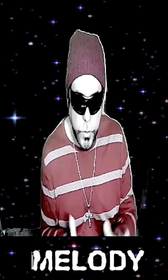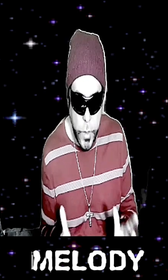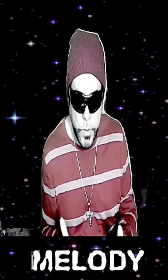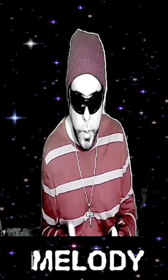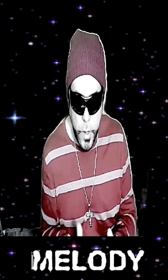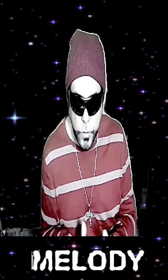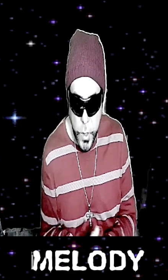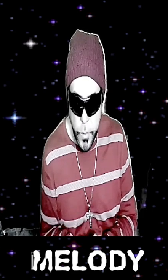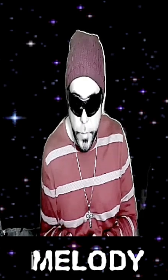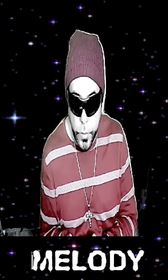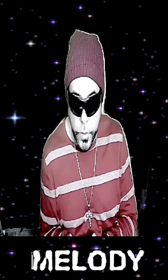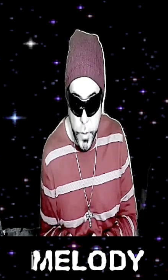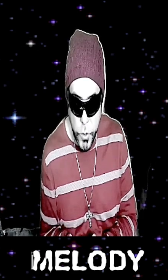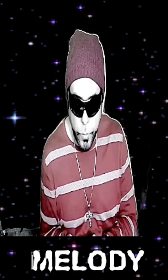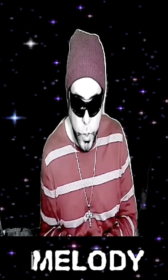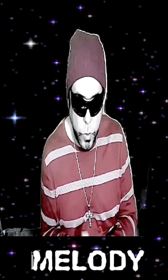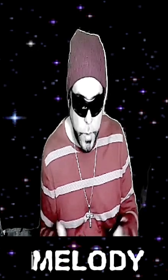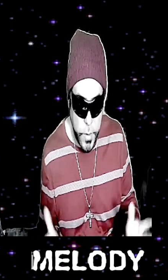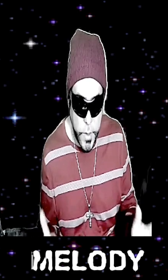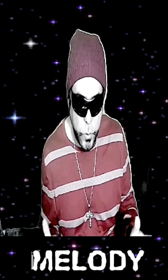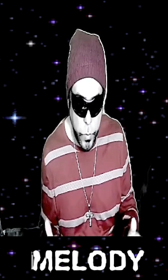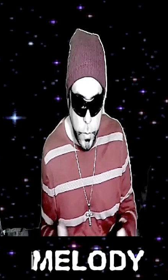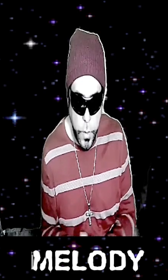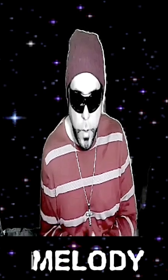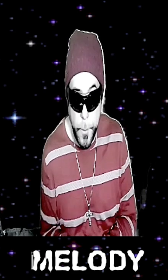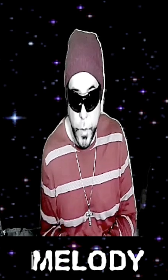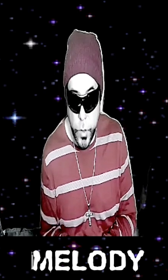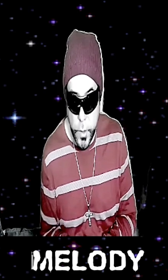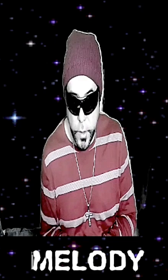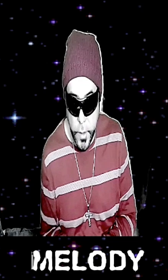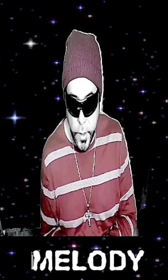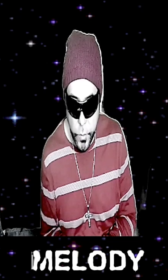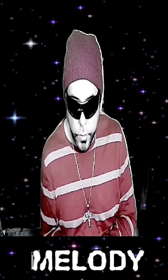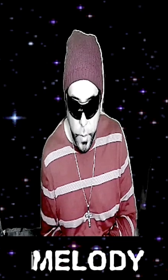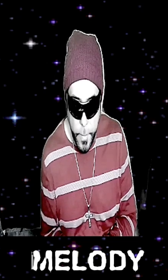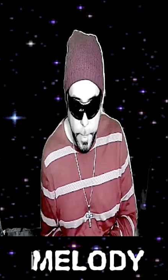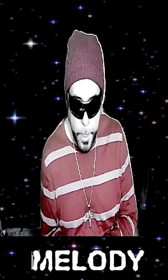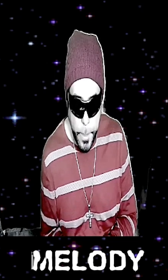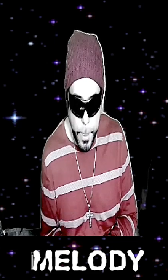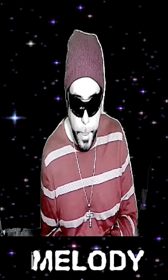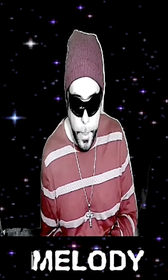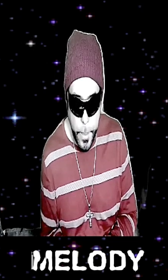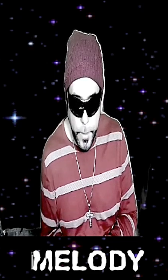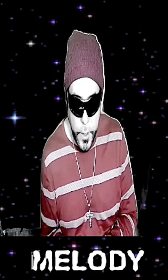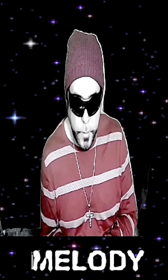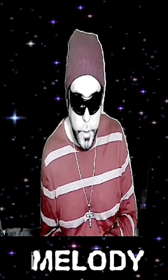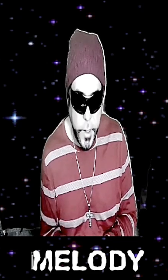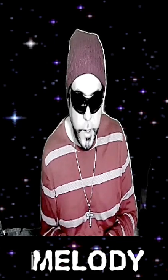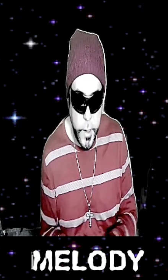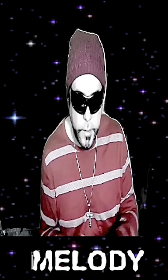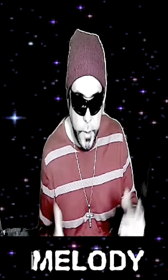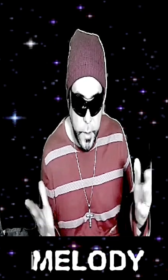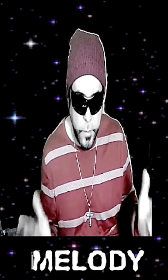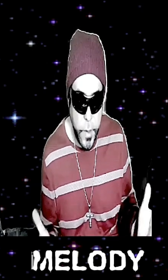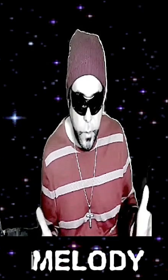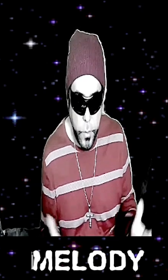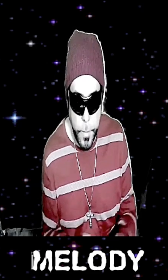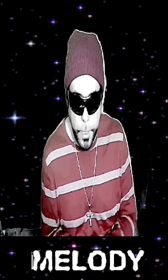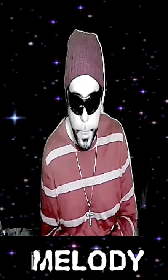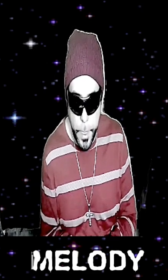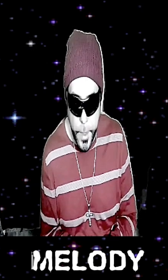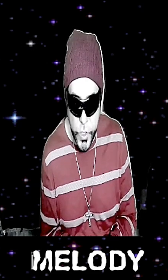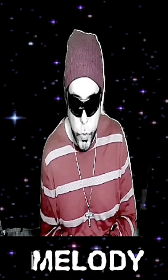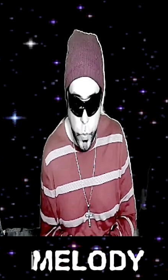eso se eso se debe amigos estado un poquito más de salud me Estoy atendiendo ya les platicaré en el siguiente